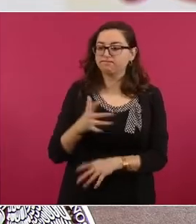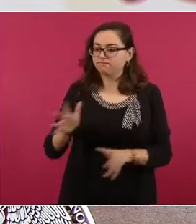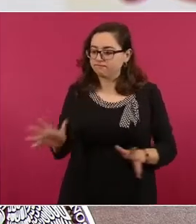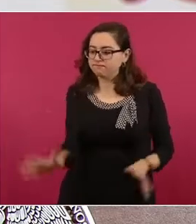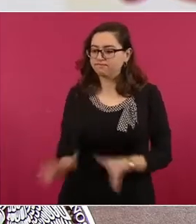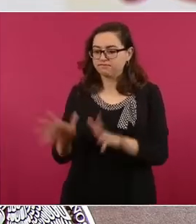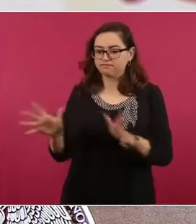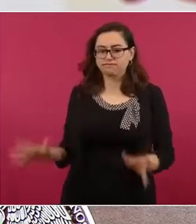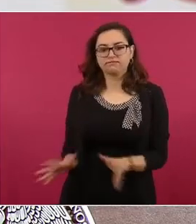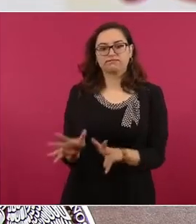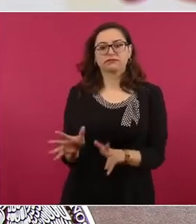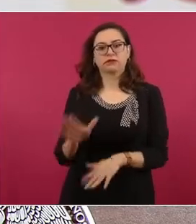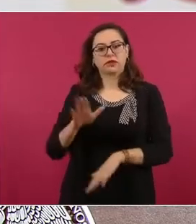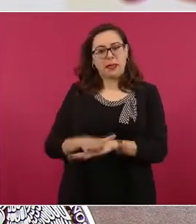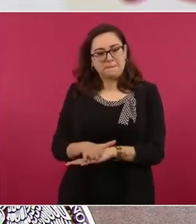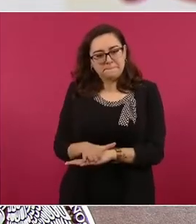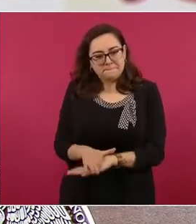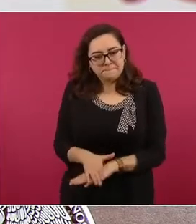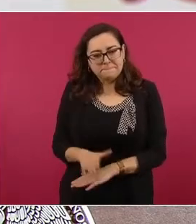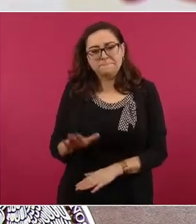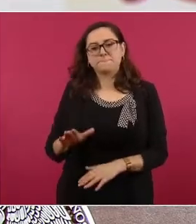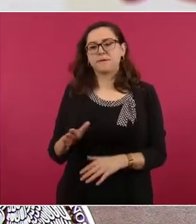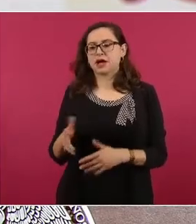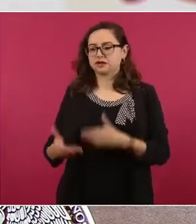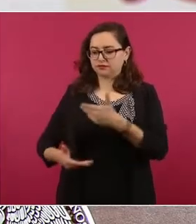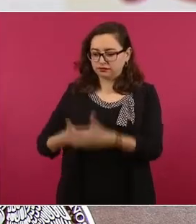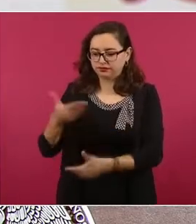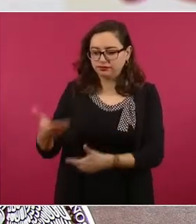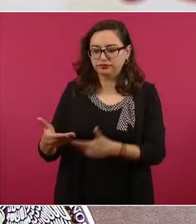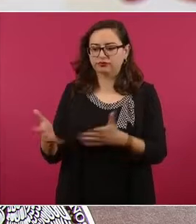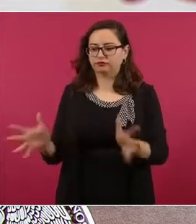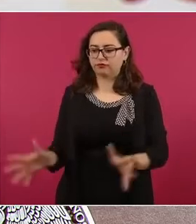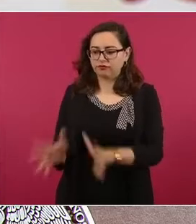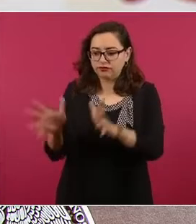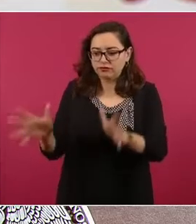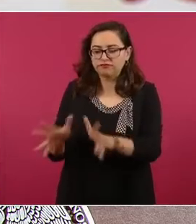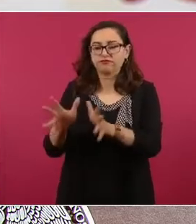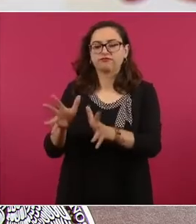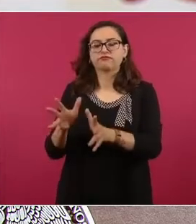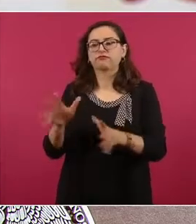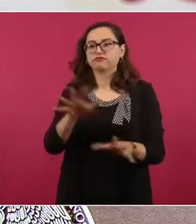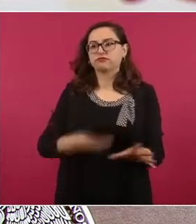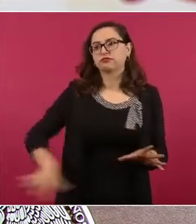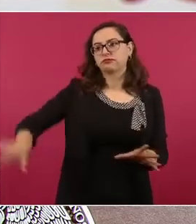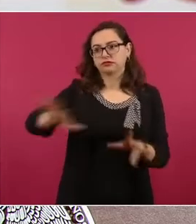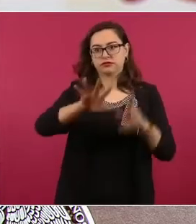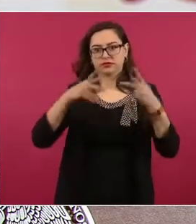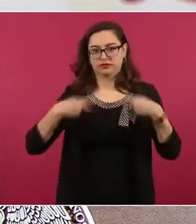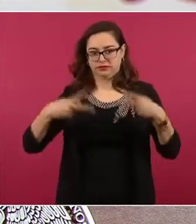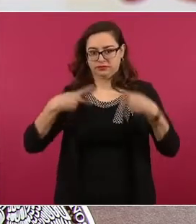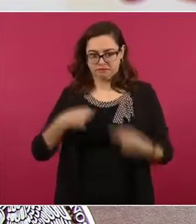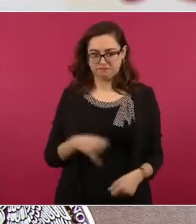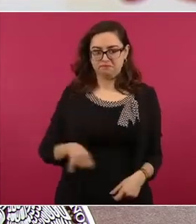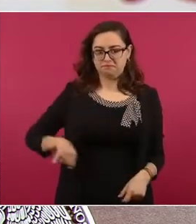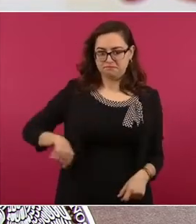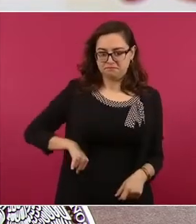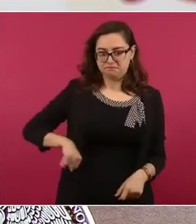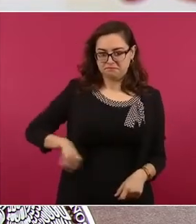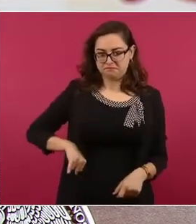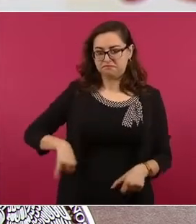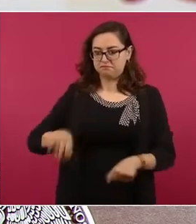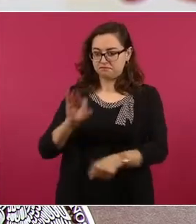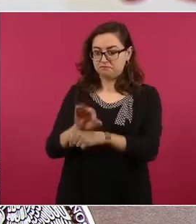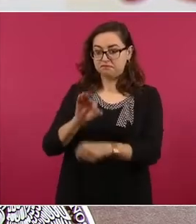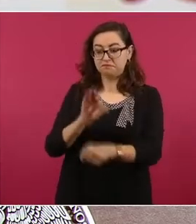impulsar iniciativas que protejan, promuevan y defiendan el interés público por un lado y a este